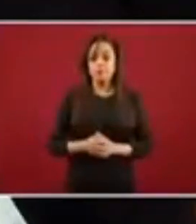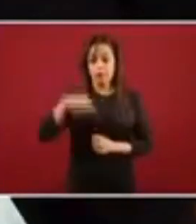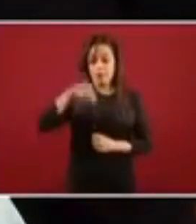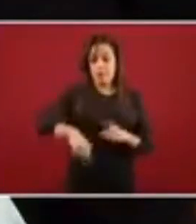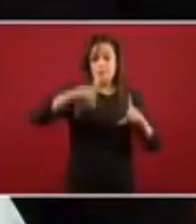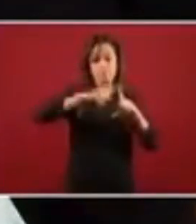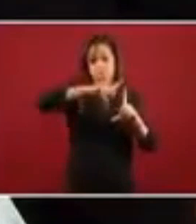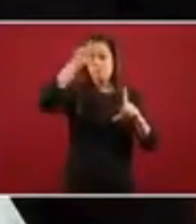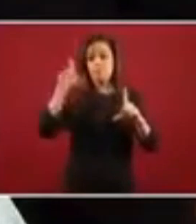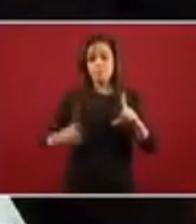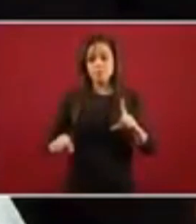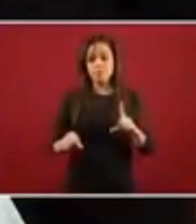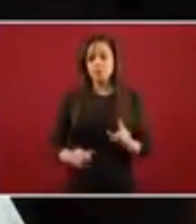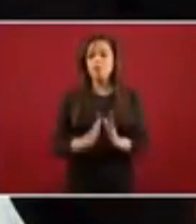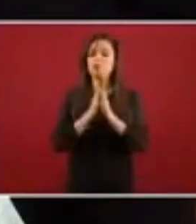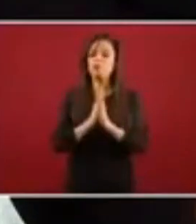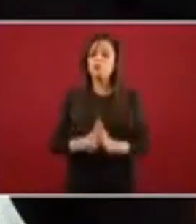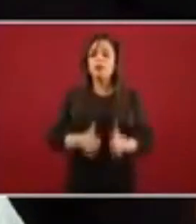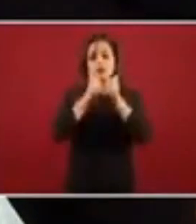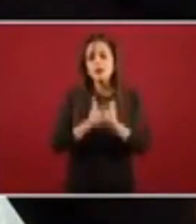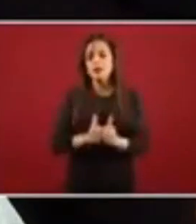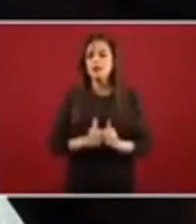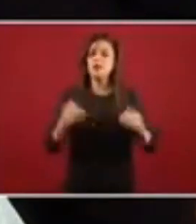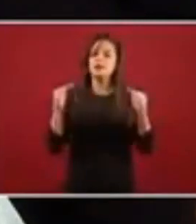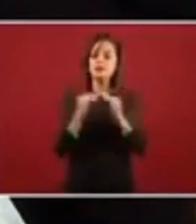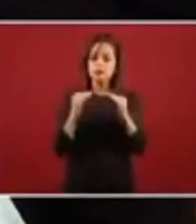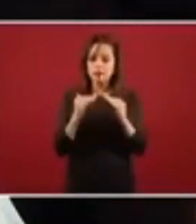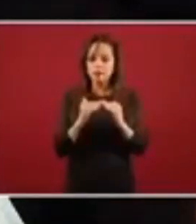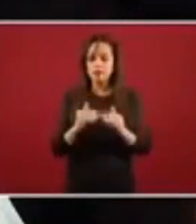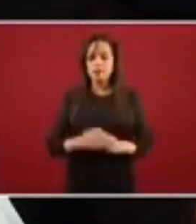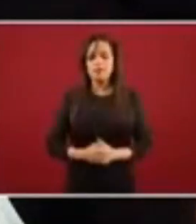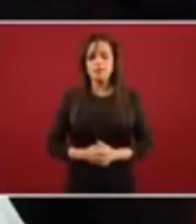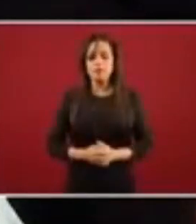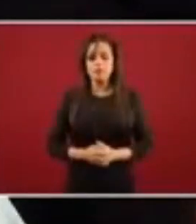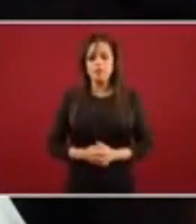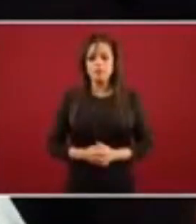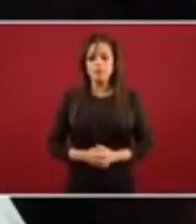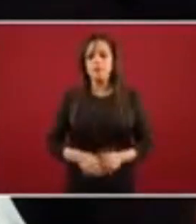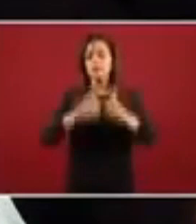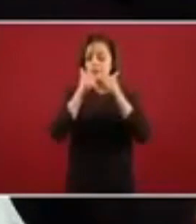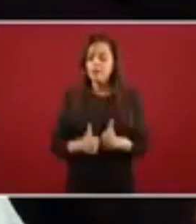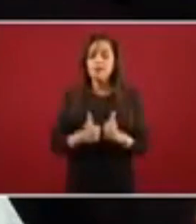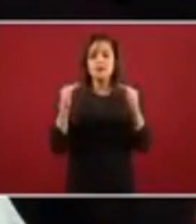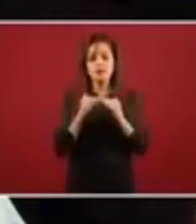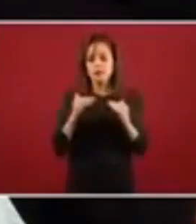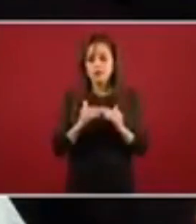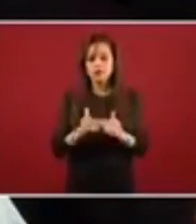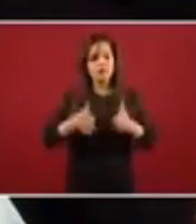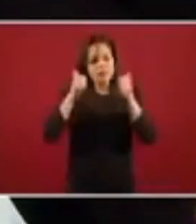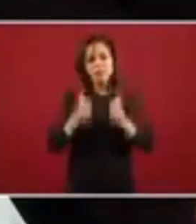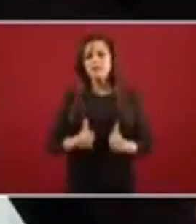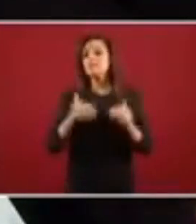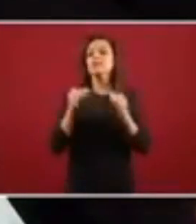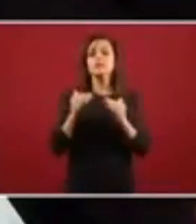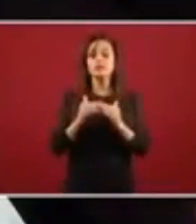República, quédate en casa, quédate en casa, quédate en casa, porque si lo haces